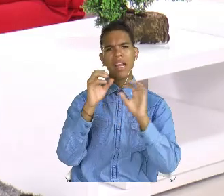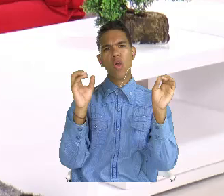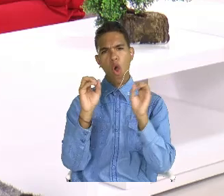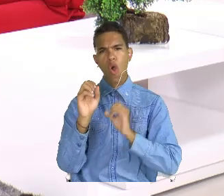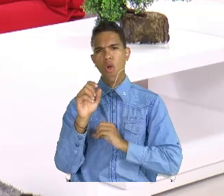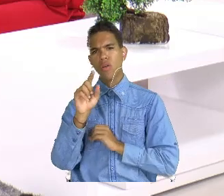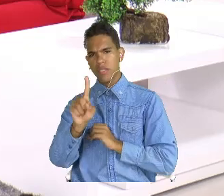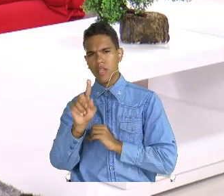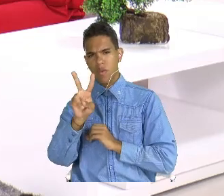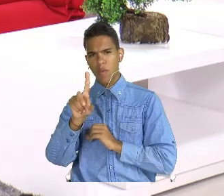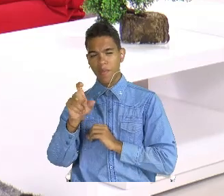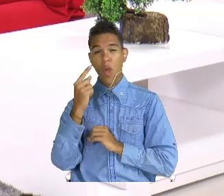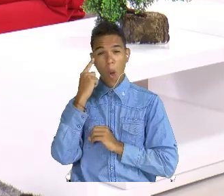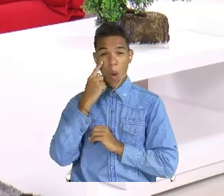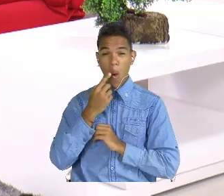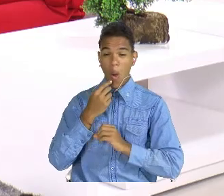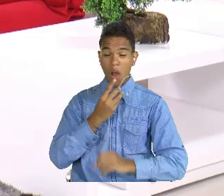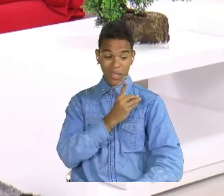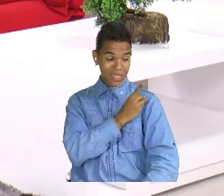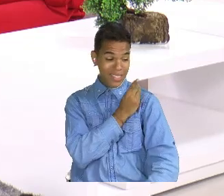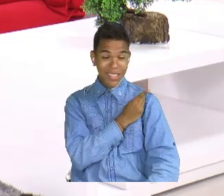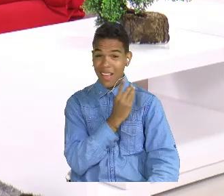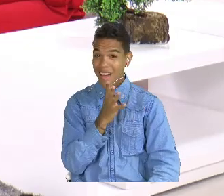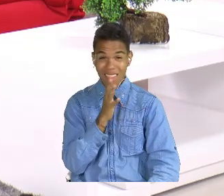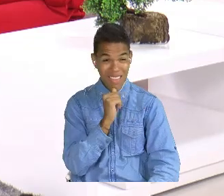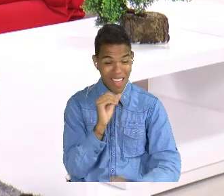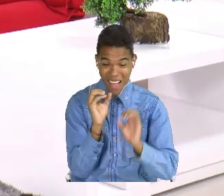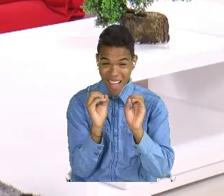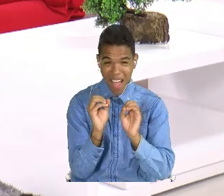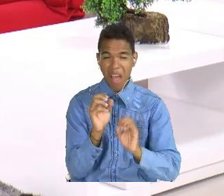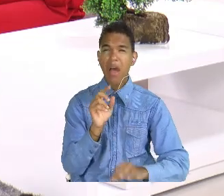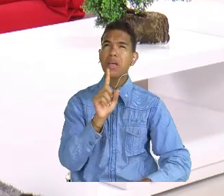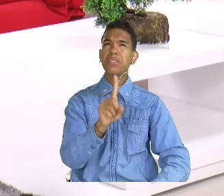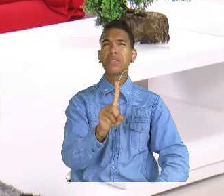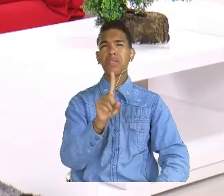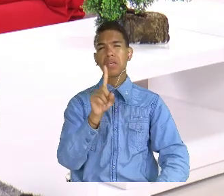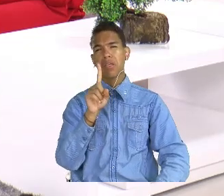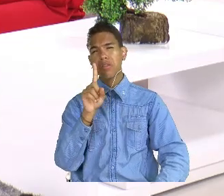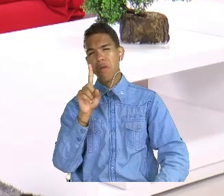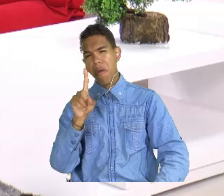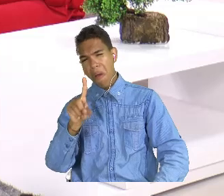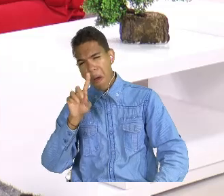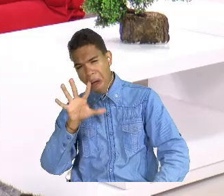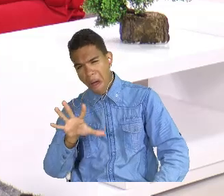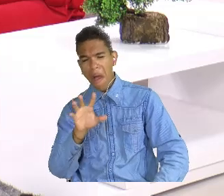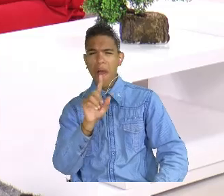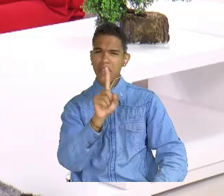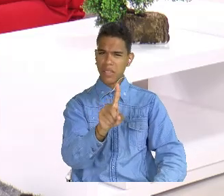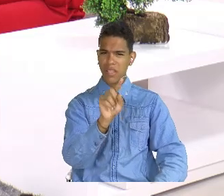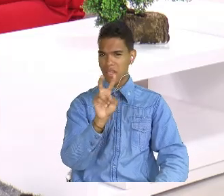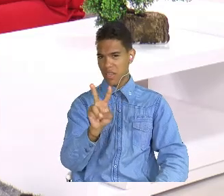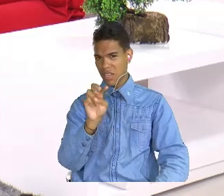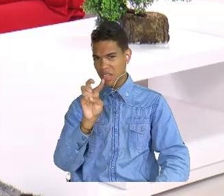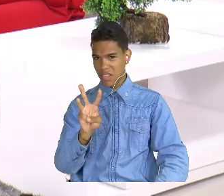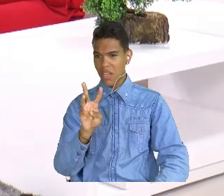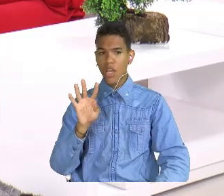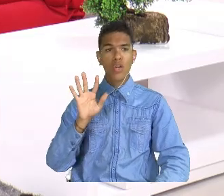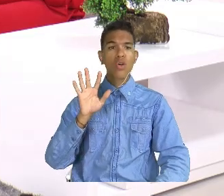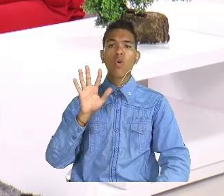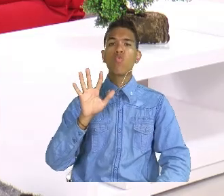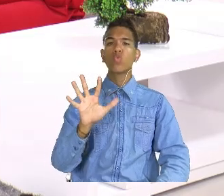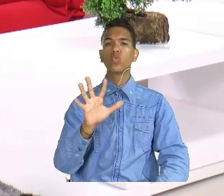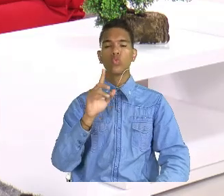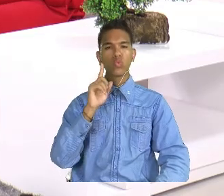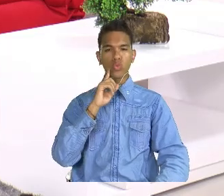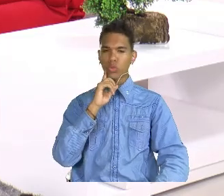hablando de una glicemia en ayunas en 111, en 115, en 123, a esa persona nosotros la catalogamos como intolerantes a los